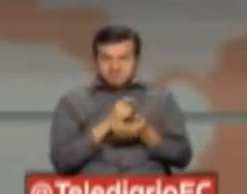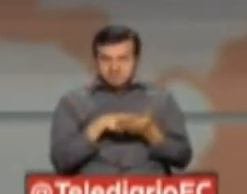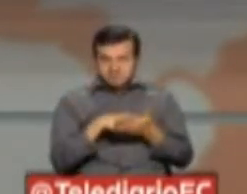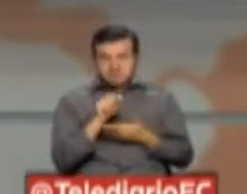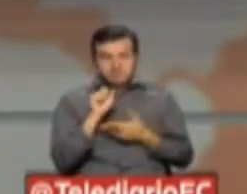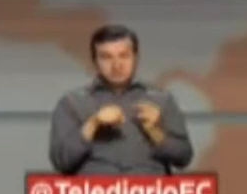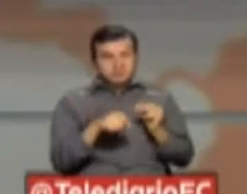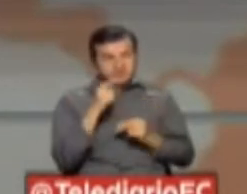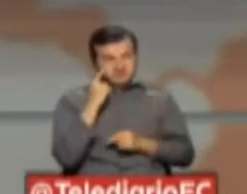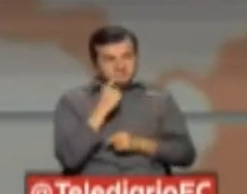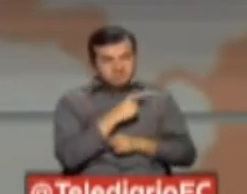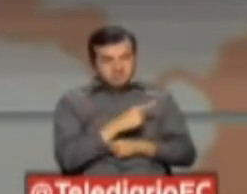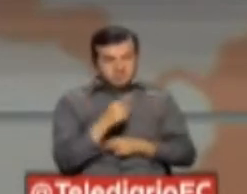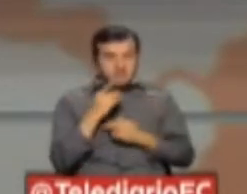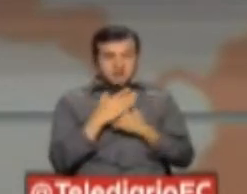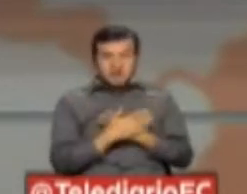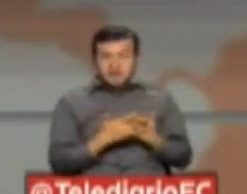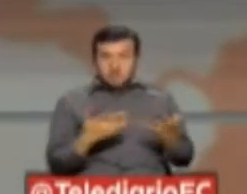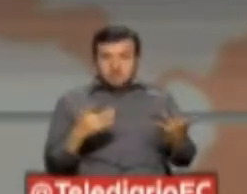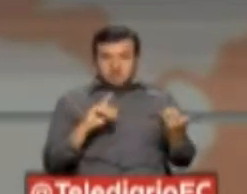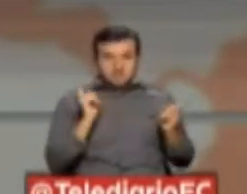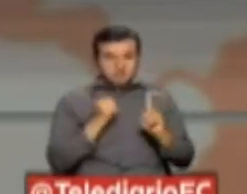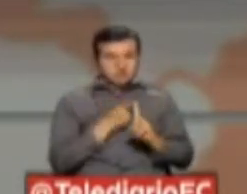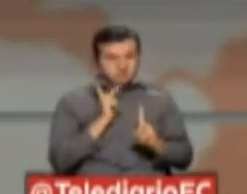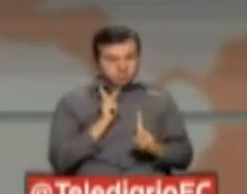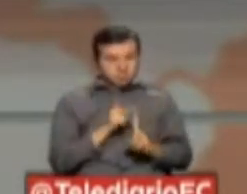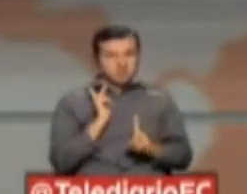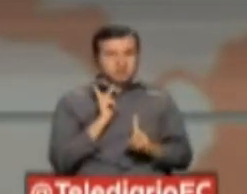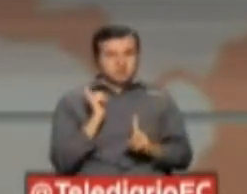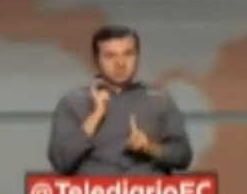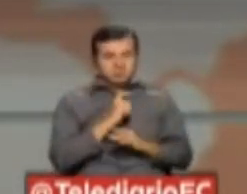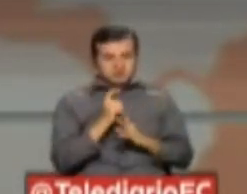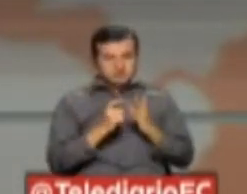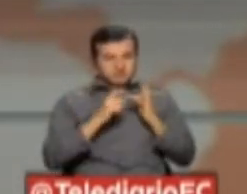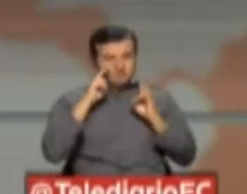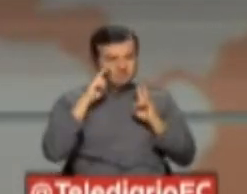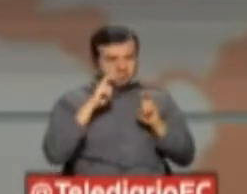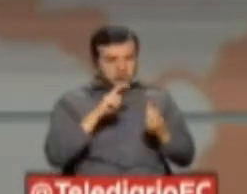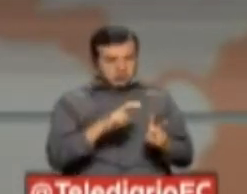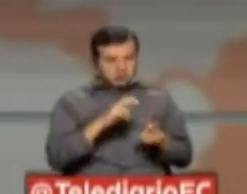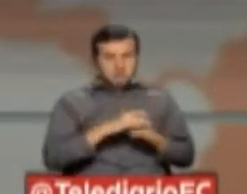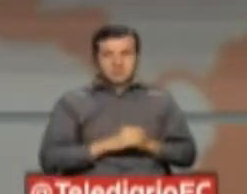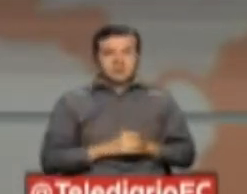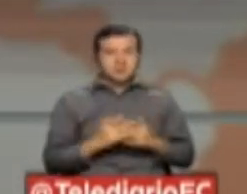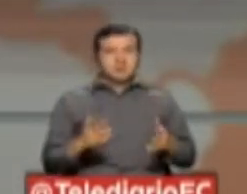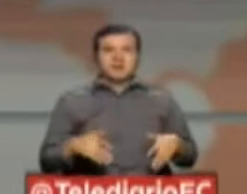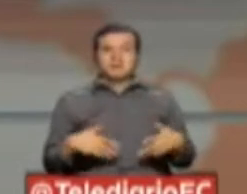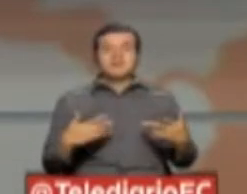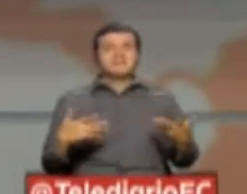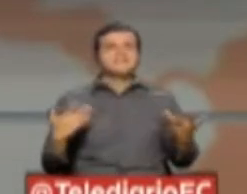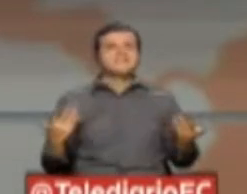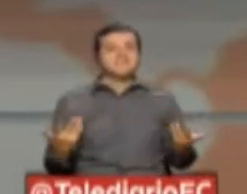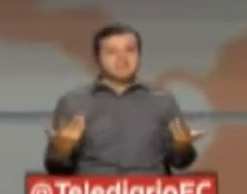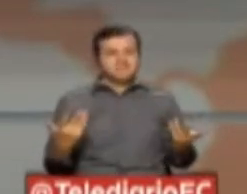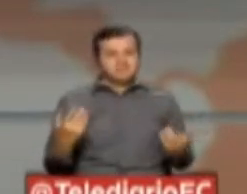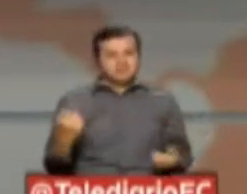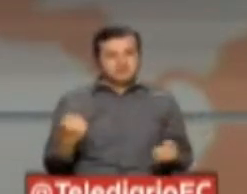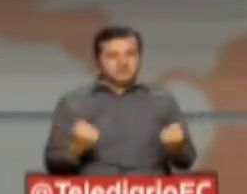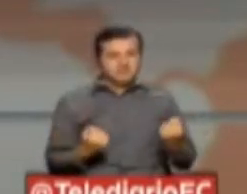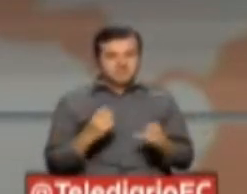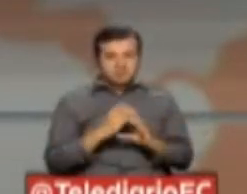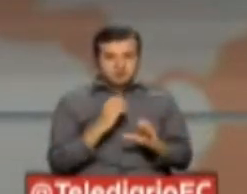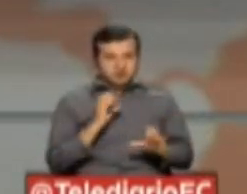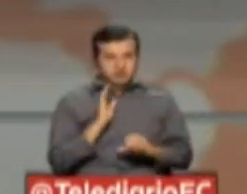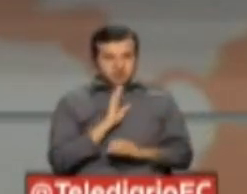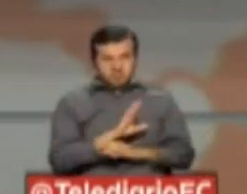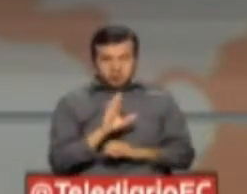circular eso es el primer eslabón en este caso que tiene que ser investigado así como paso el vehículo y si